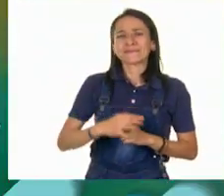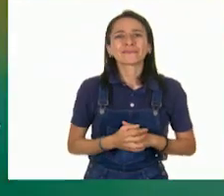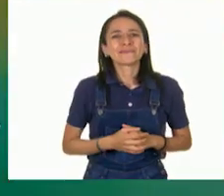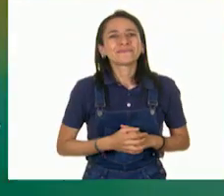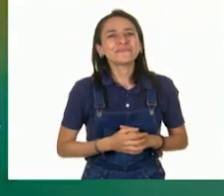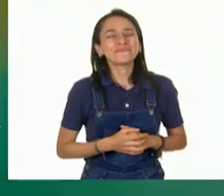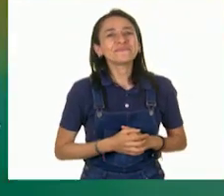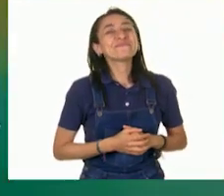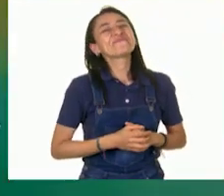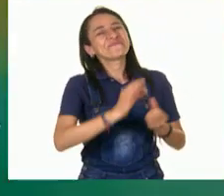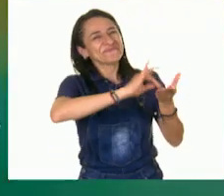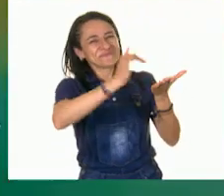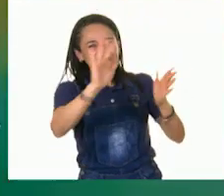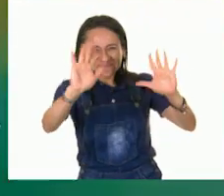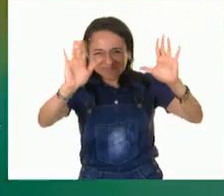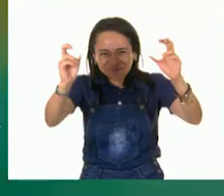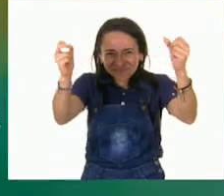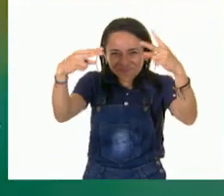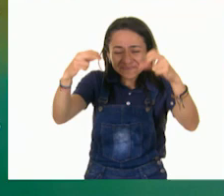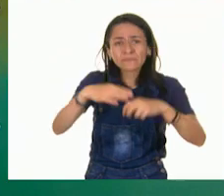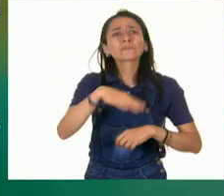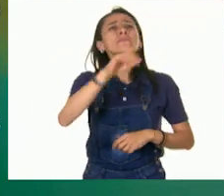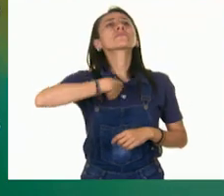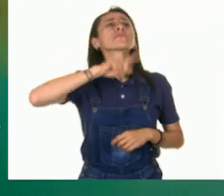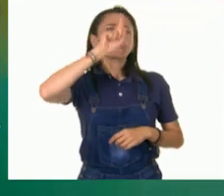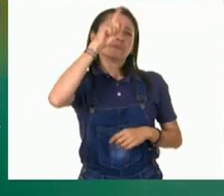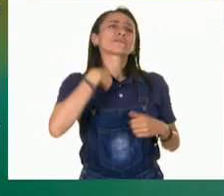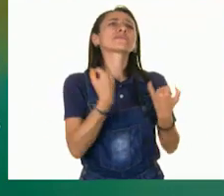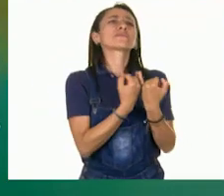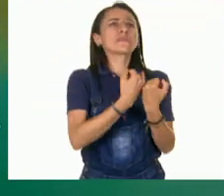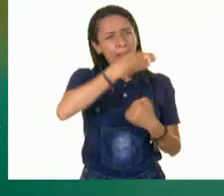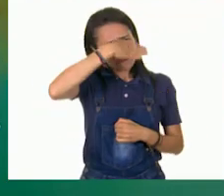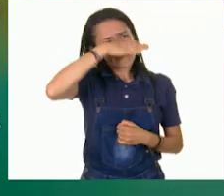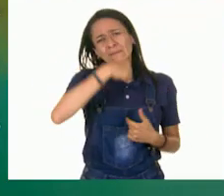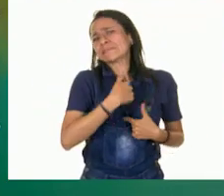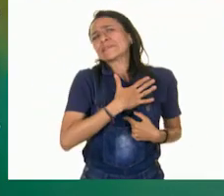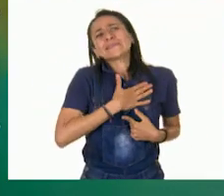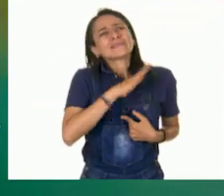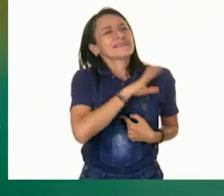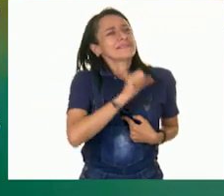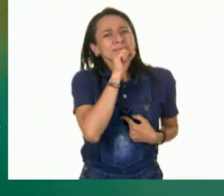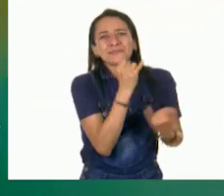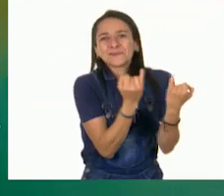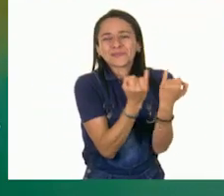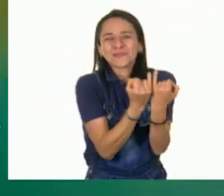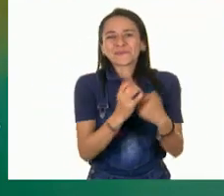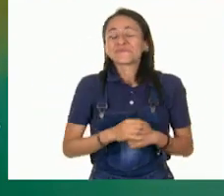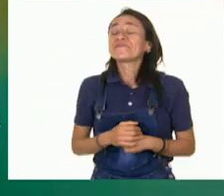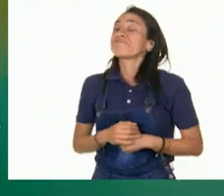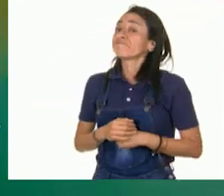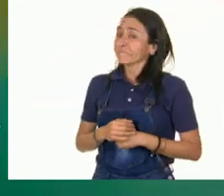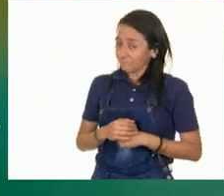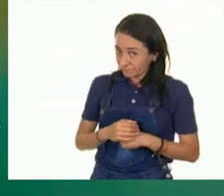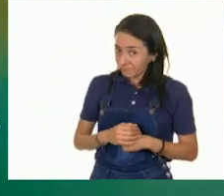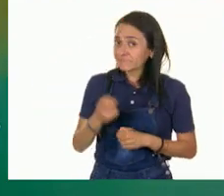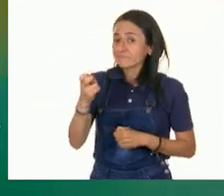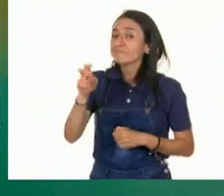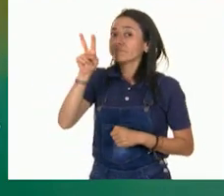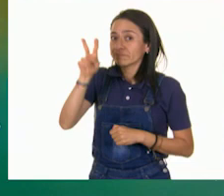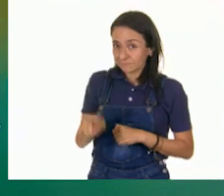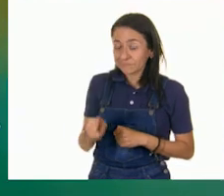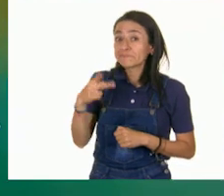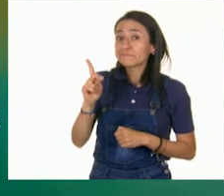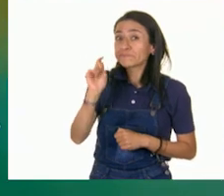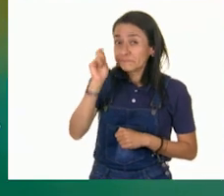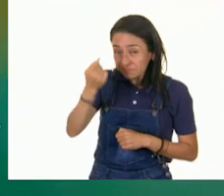Muchas gracias, oye. Nos vemos. Les encargo un mango, a mí también me encanta. Sí, sí, sí, sí. Pero es también muy importante eso de que no siempre tenemos que